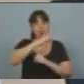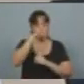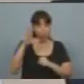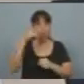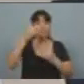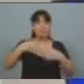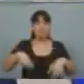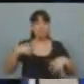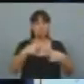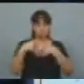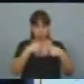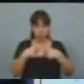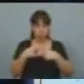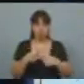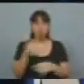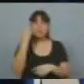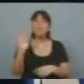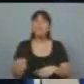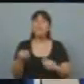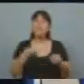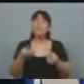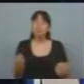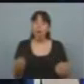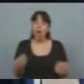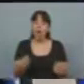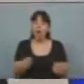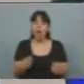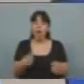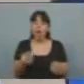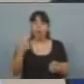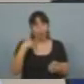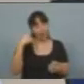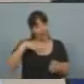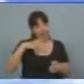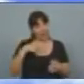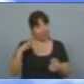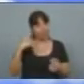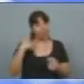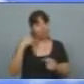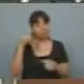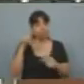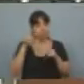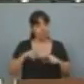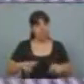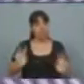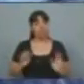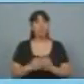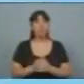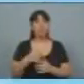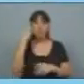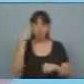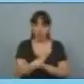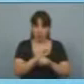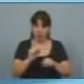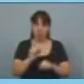de... ¿Se sabe qué boliche? No, por ahora no. Estamos tratando de chequear toda esa información. La toma carrera para mentir. Eduardo, ¿está confirmado que